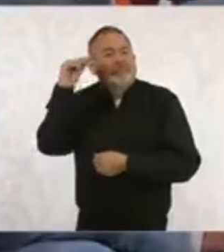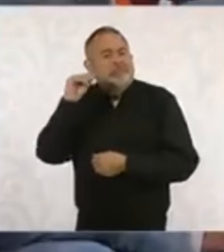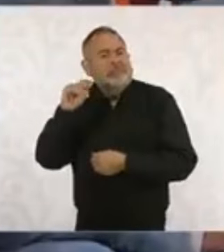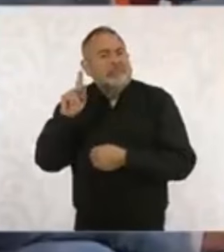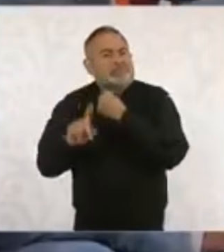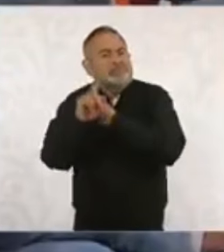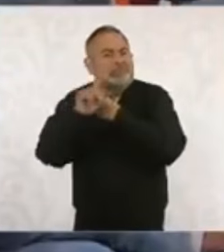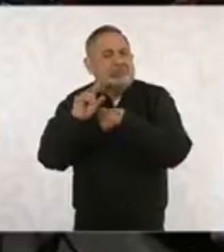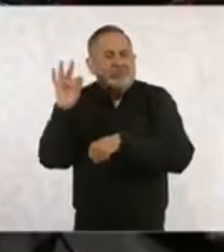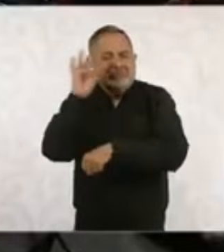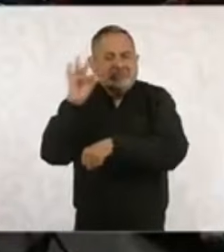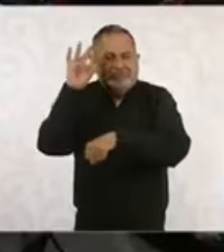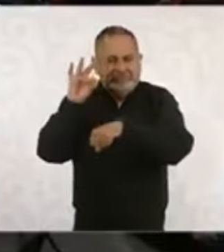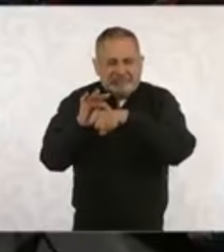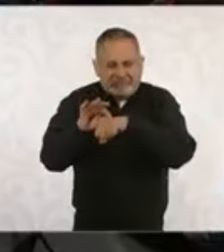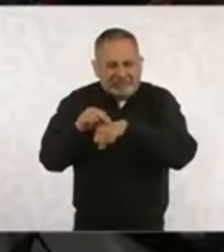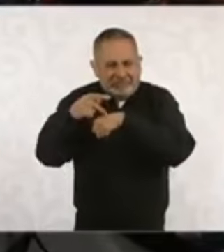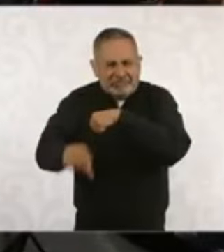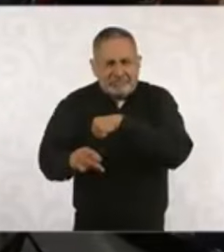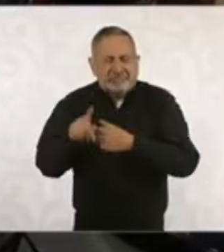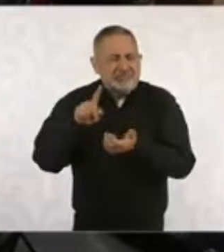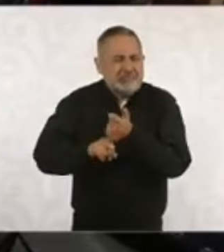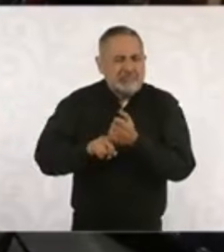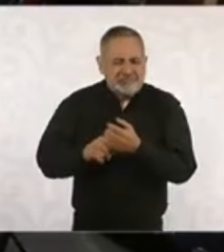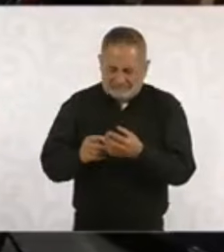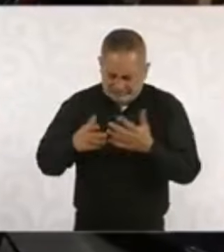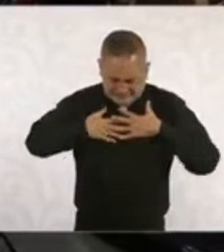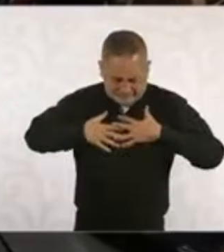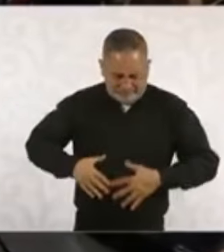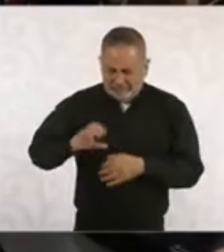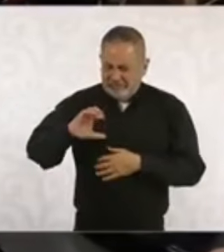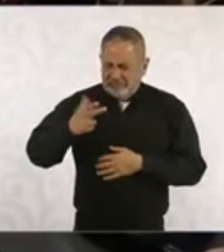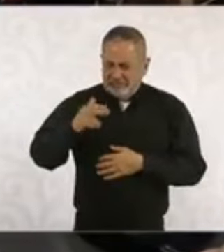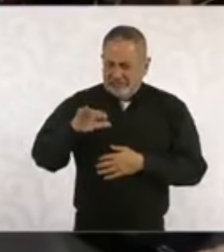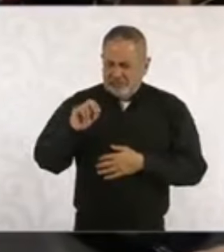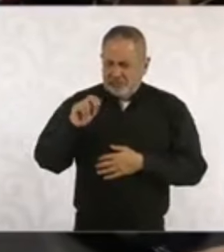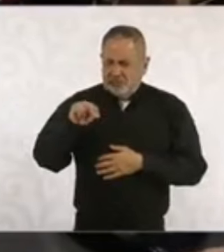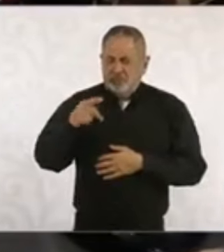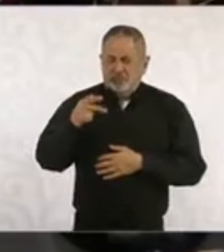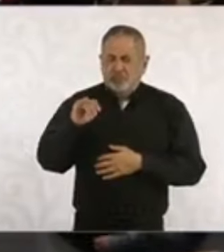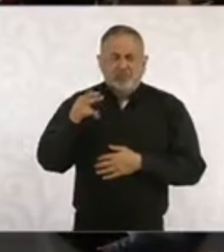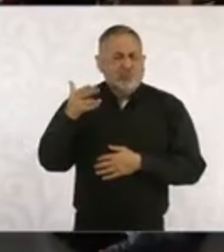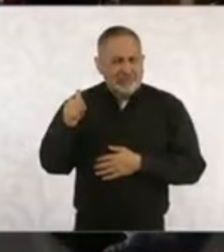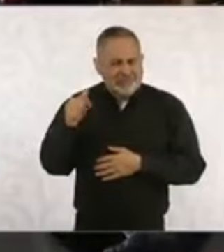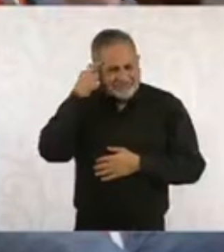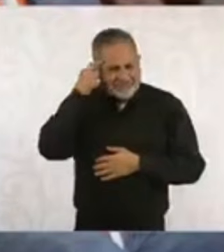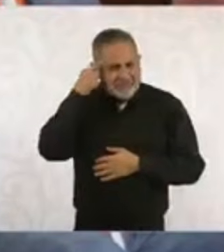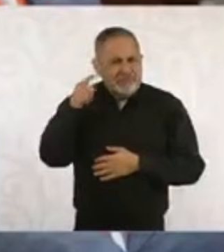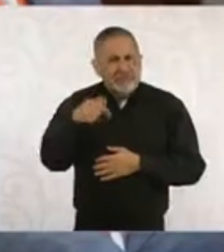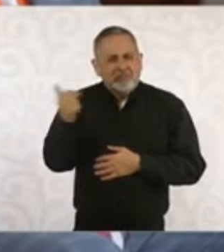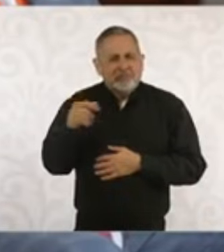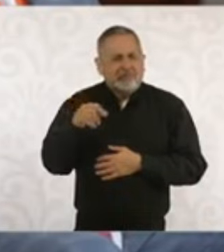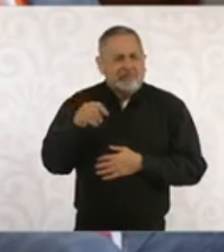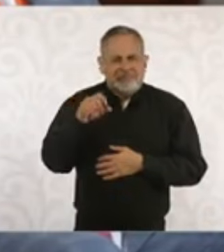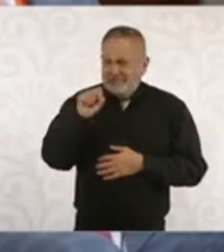afectado mucho este mosquito con el chikungunya, que ha proliferado muchísimo y viene más fuerte, otros virus como el